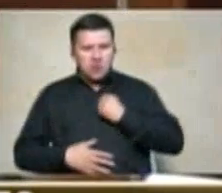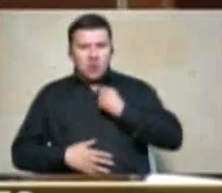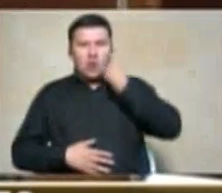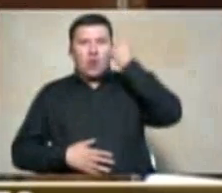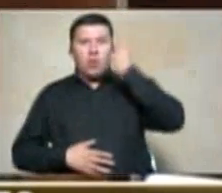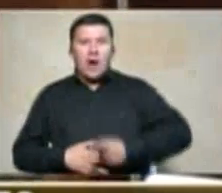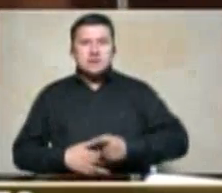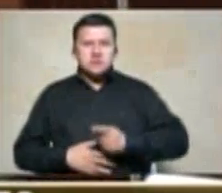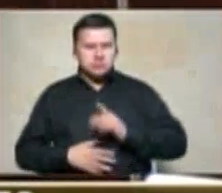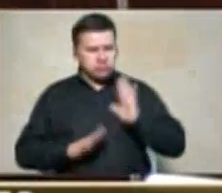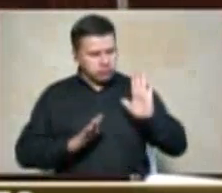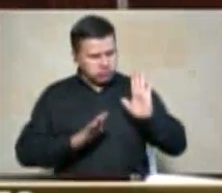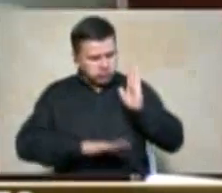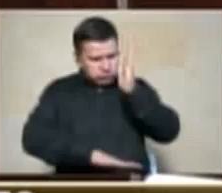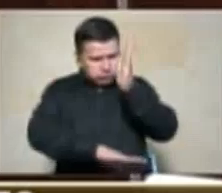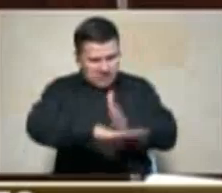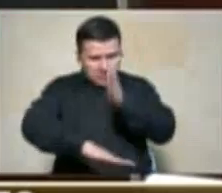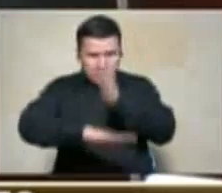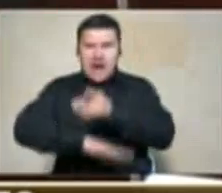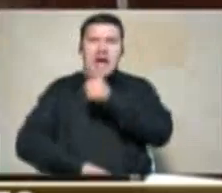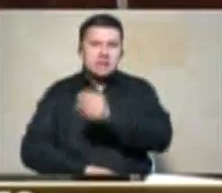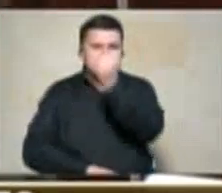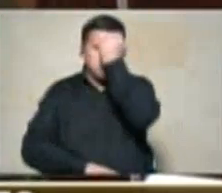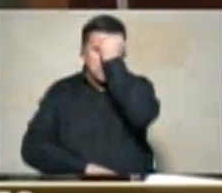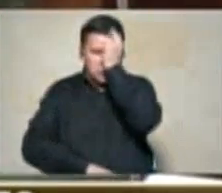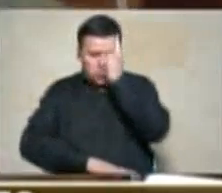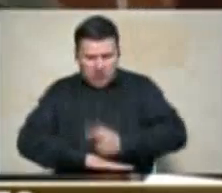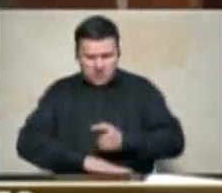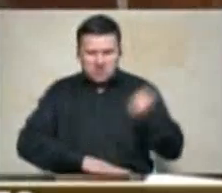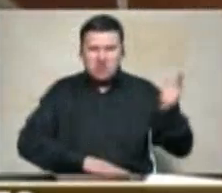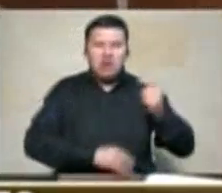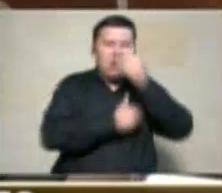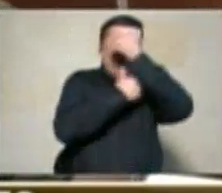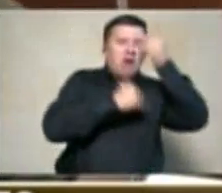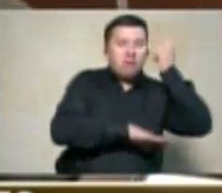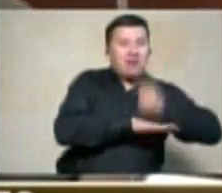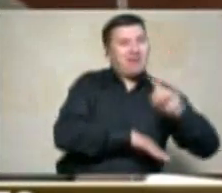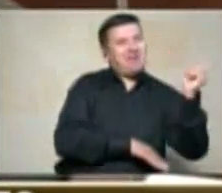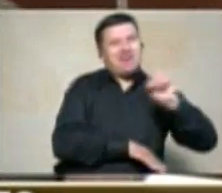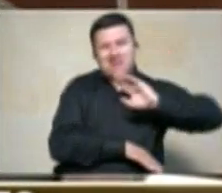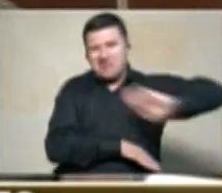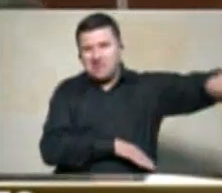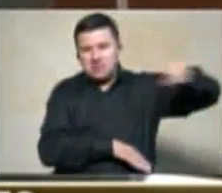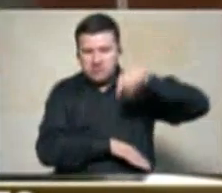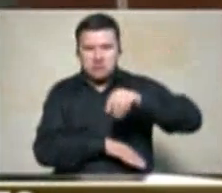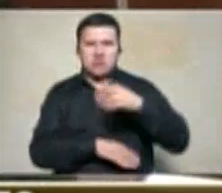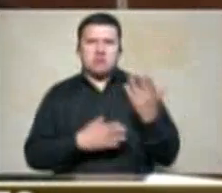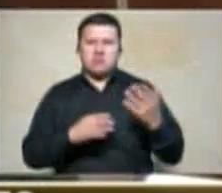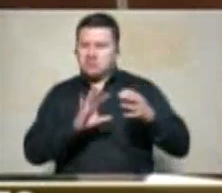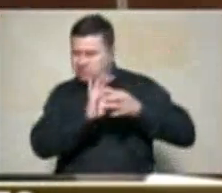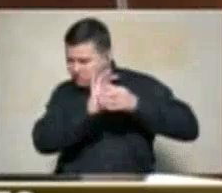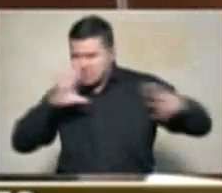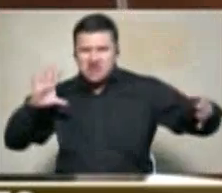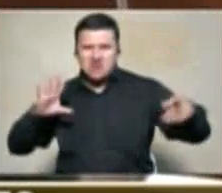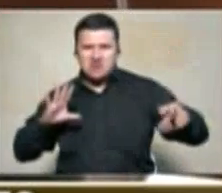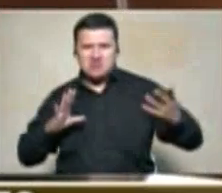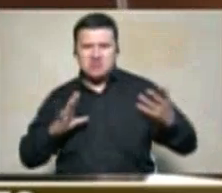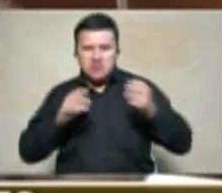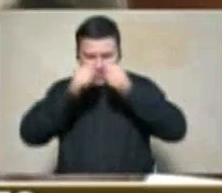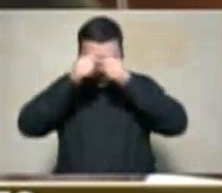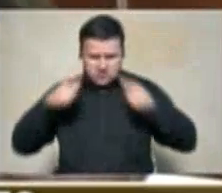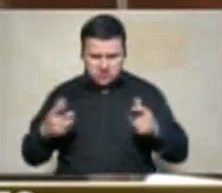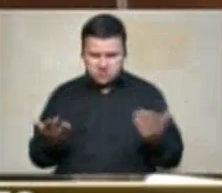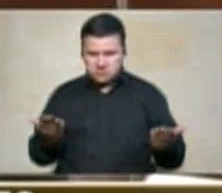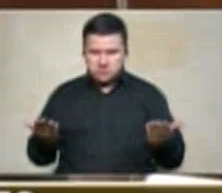rompimiento increíble en las condiciones del Estado, en cómo se genera justicia